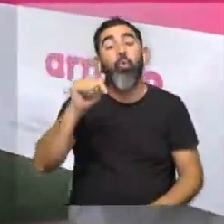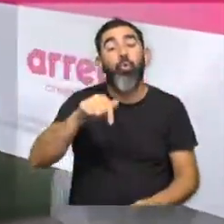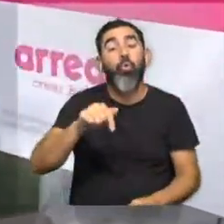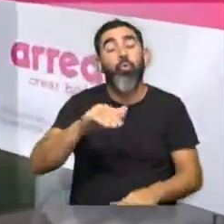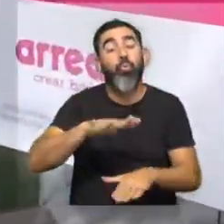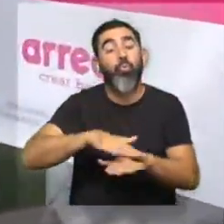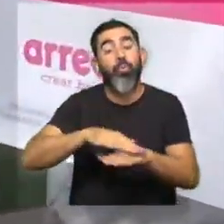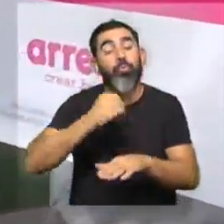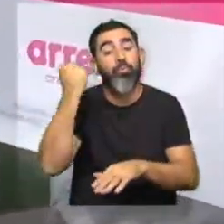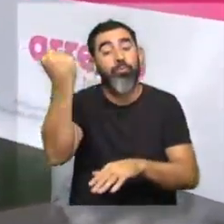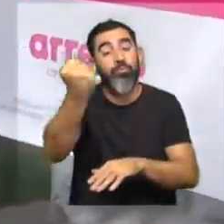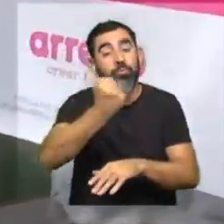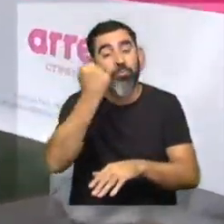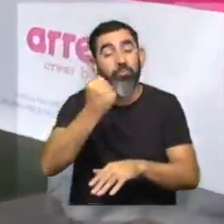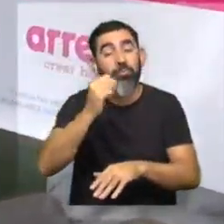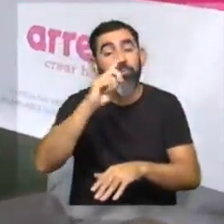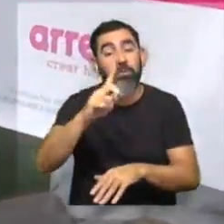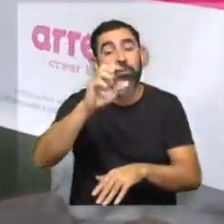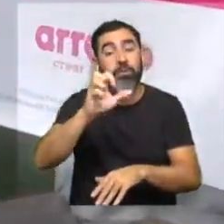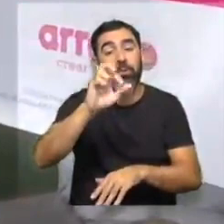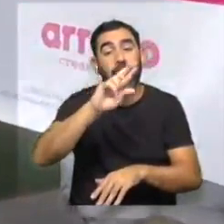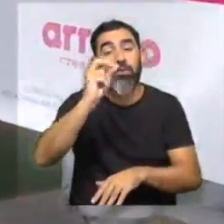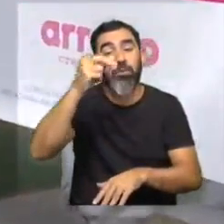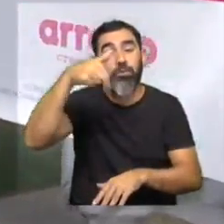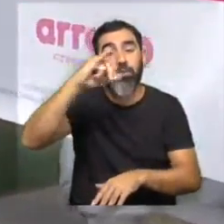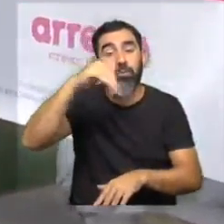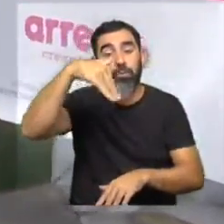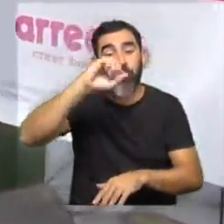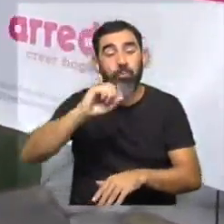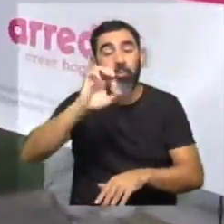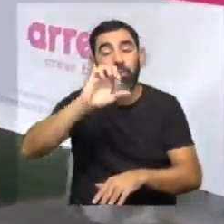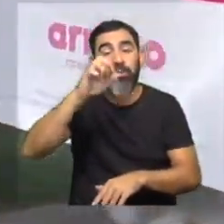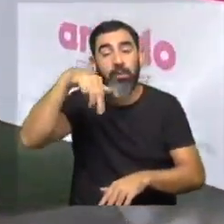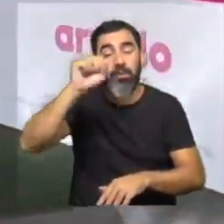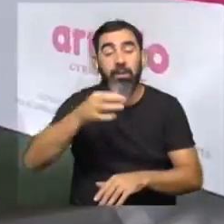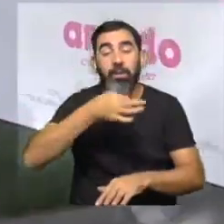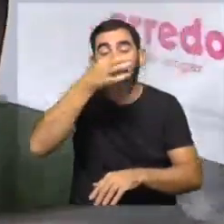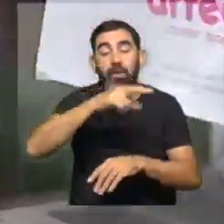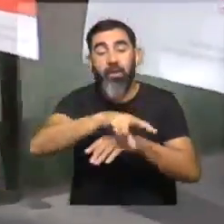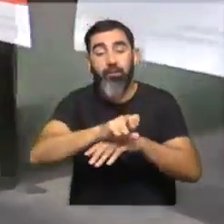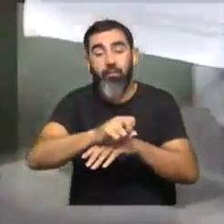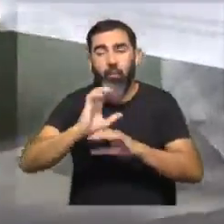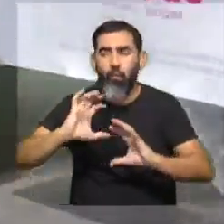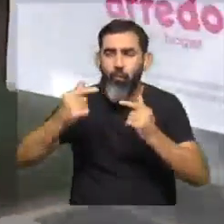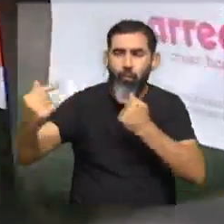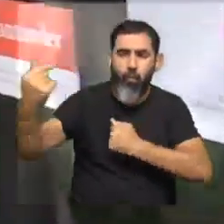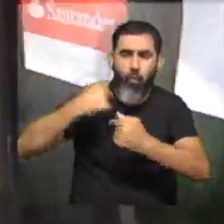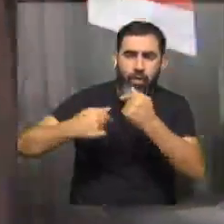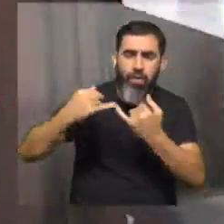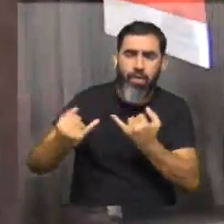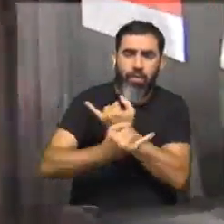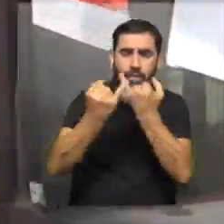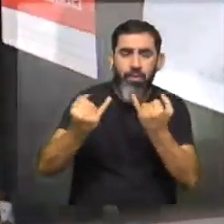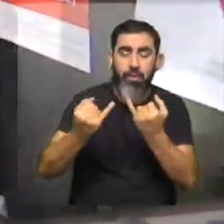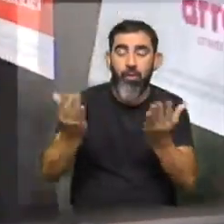instancia bien especial porque Jerónimo Sena debía declarar en fiscalía a raíz de las agresiones que sufrió durante todos estos días. Y tanto